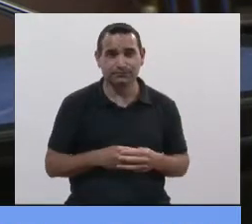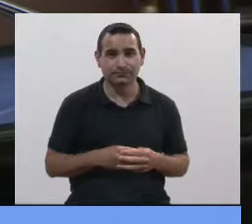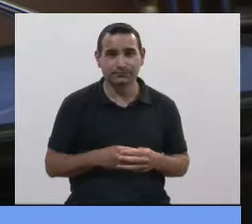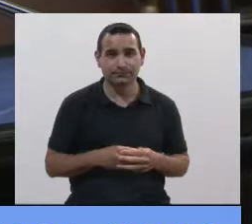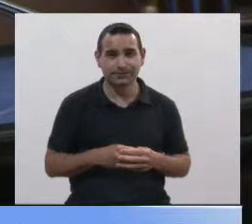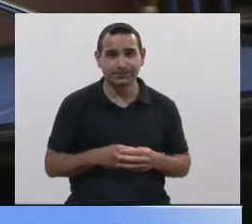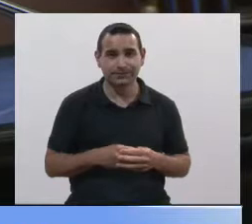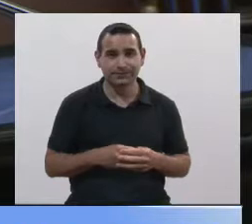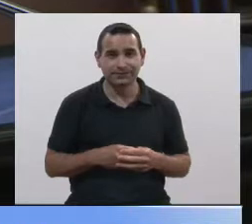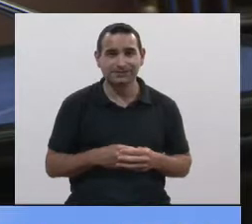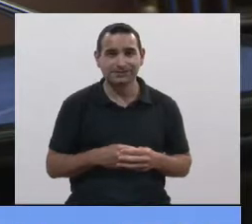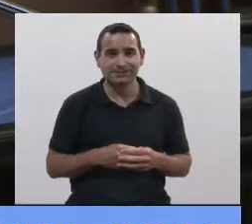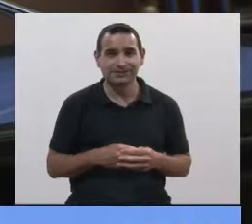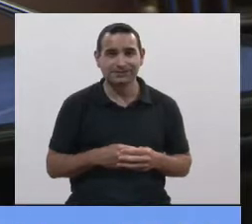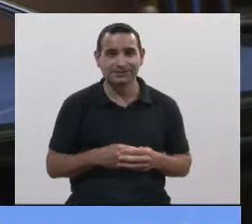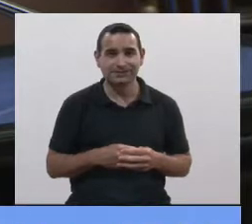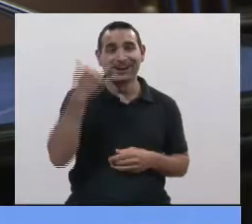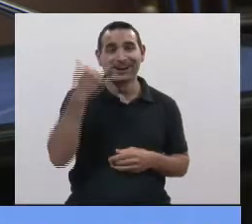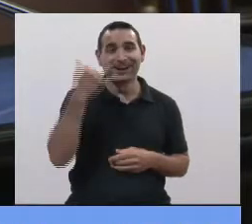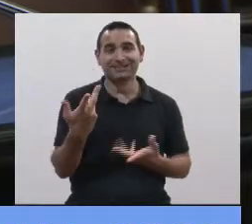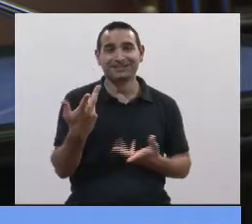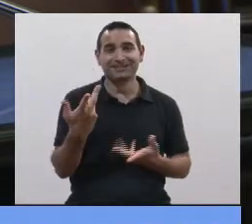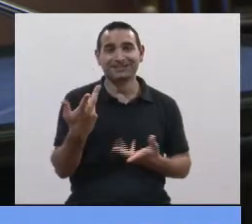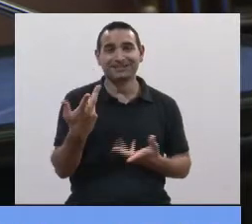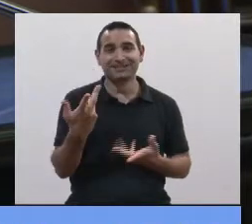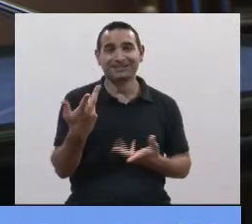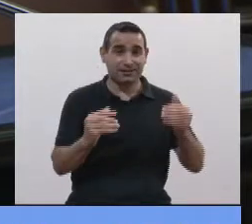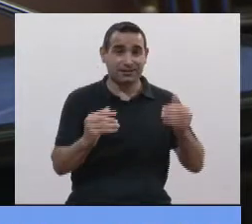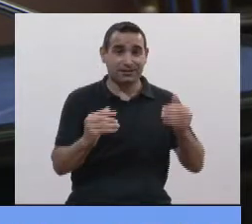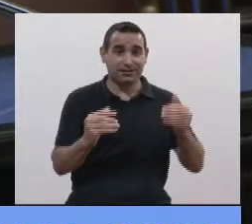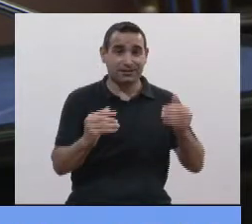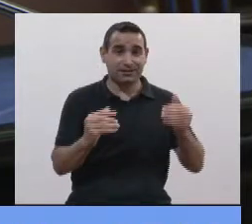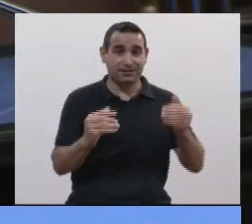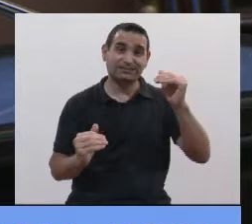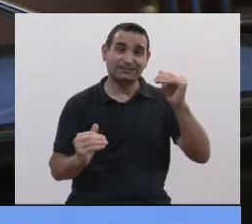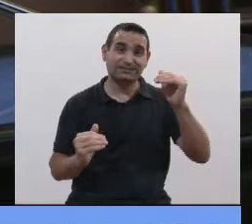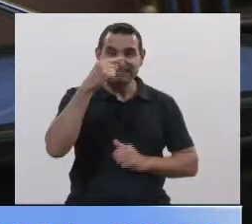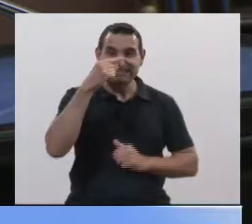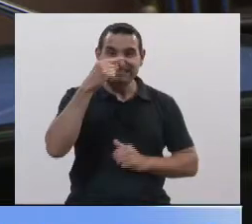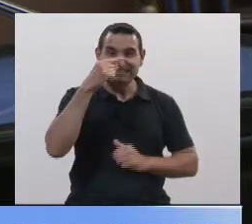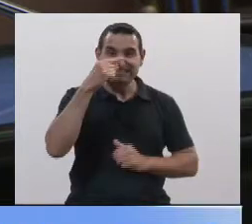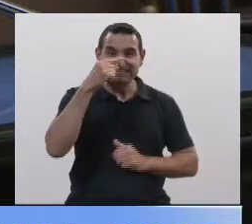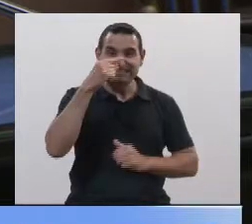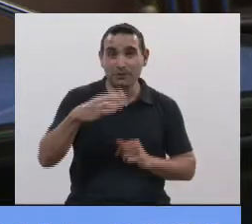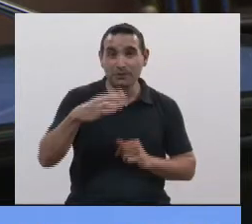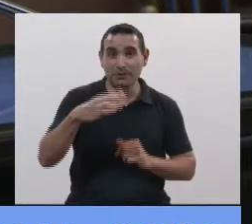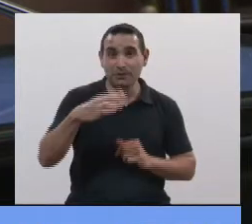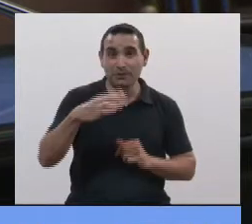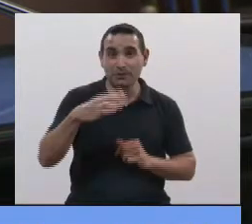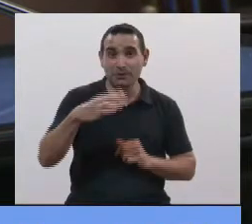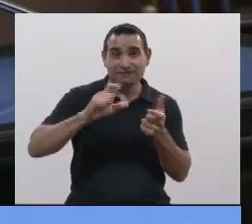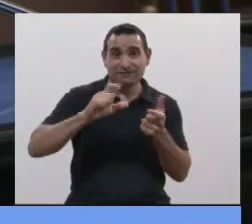Ya de por sí, este año tendremos un déficit fiscal del 7 puntos del Producto Bruto. Debe ser el más grande que tuvimos en la